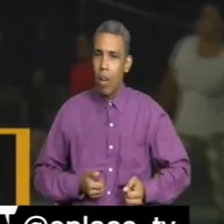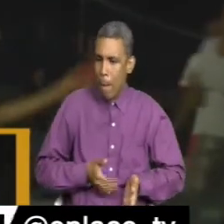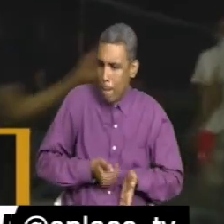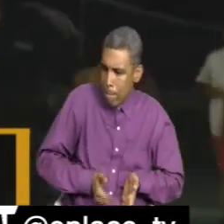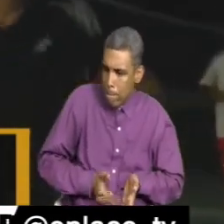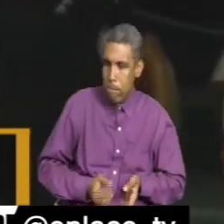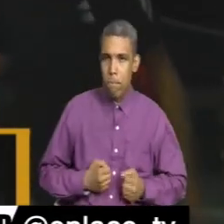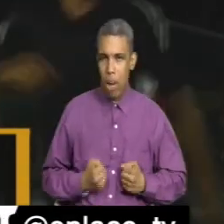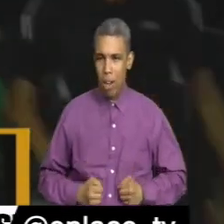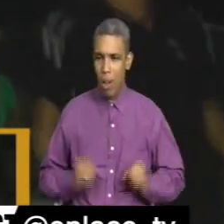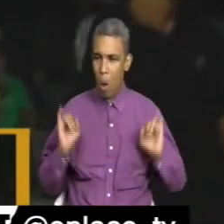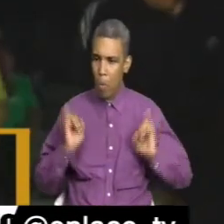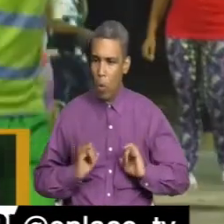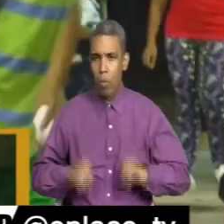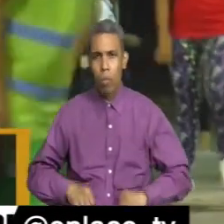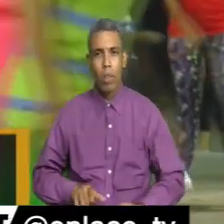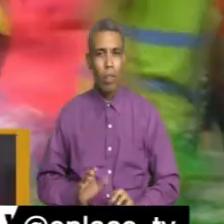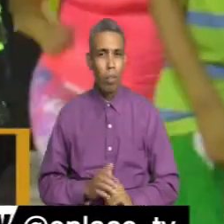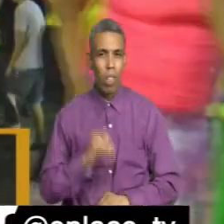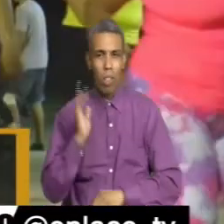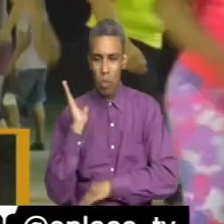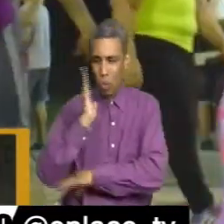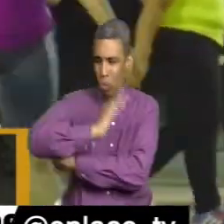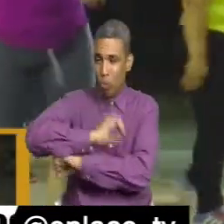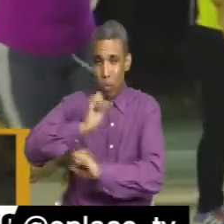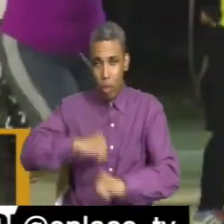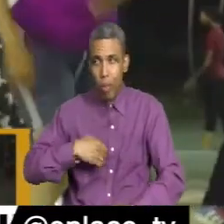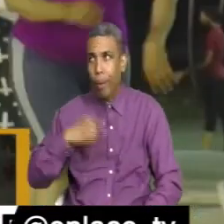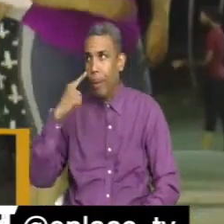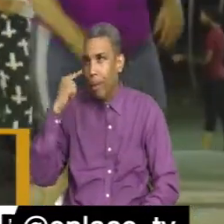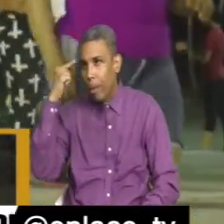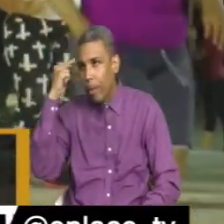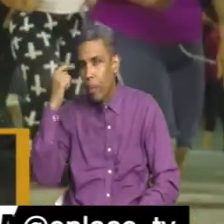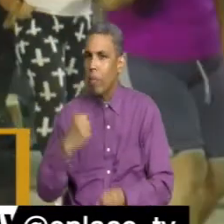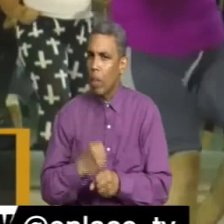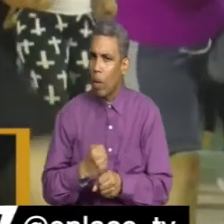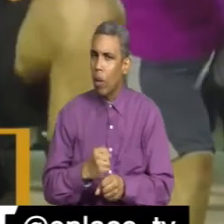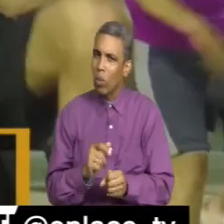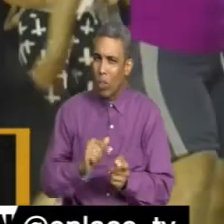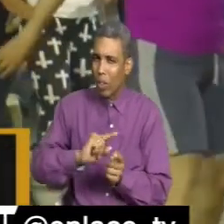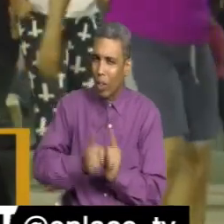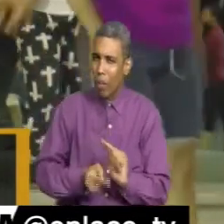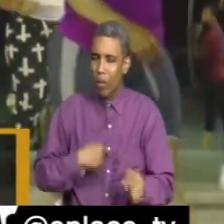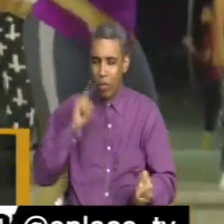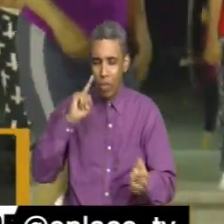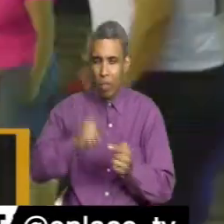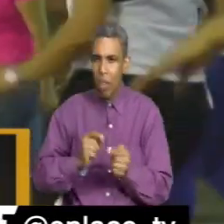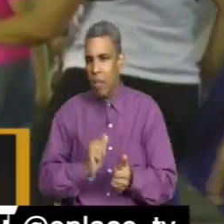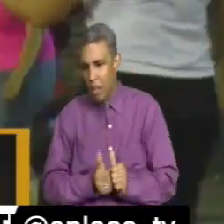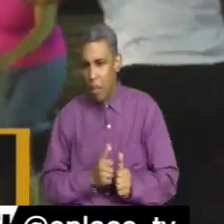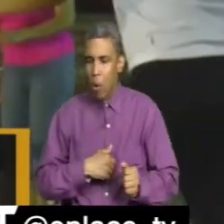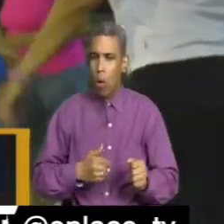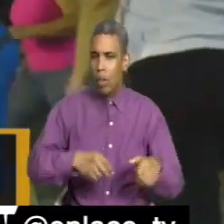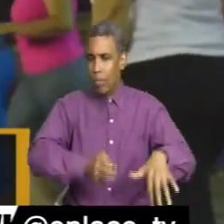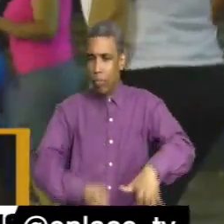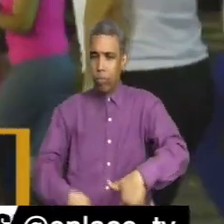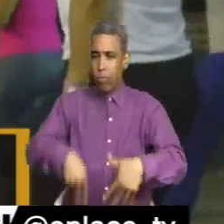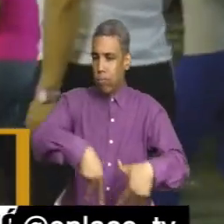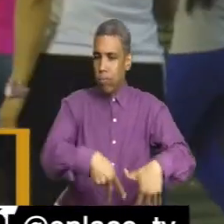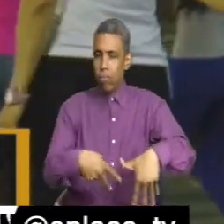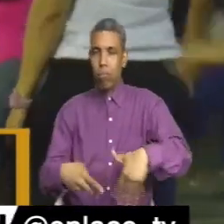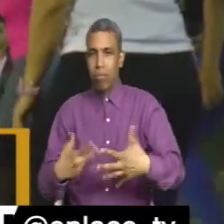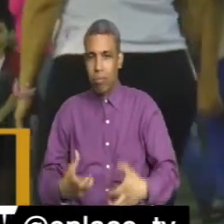cambiar la rutina que tienen durante todo su día. Los aeróbicos para los principiantes son el mejor plan. Quienes están al frente de esta tarea buscan que los